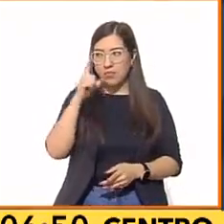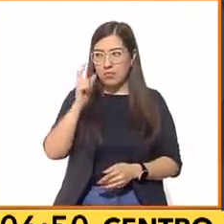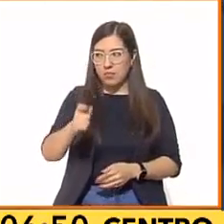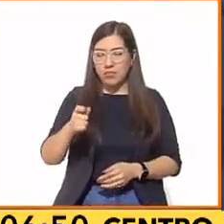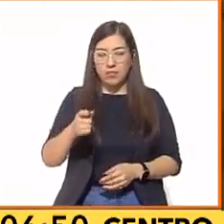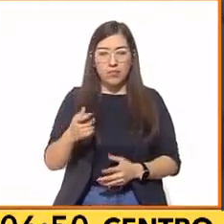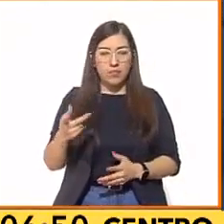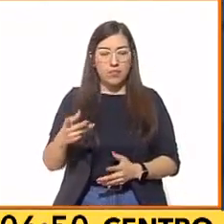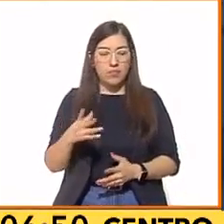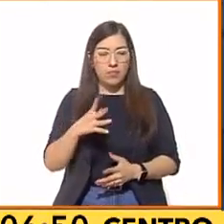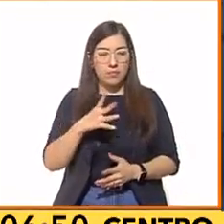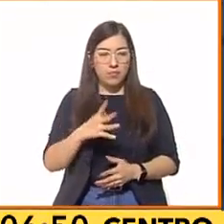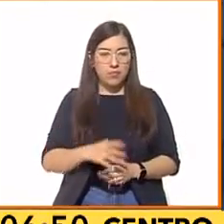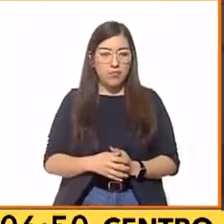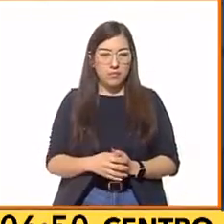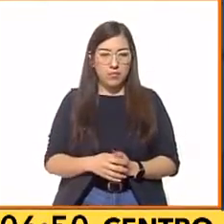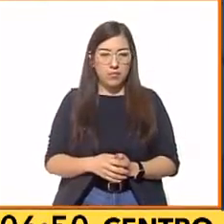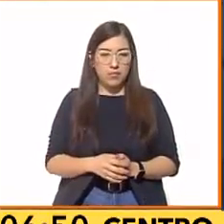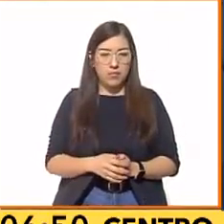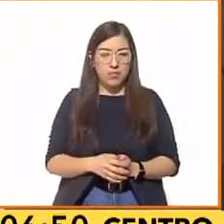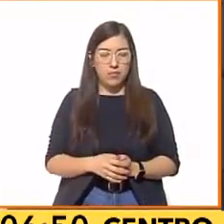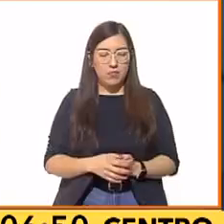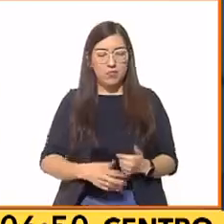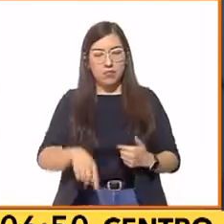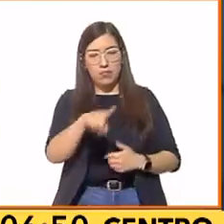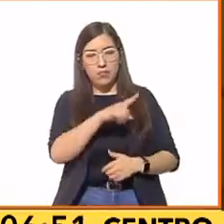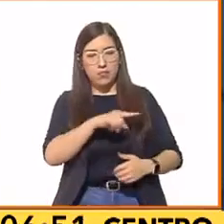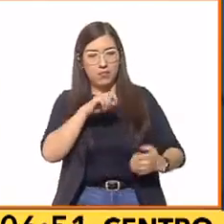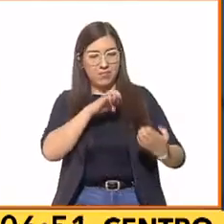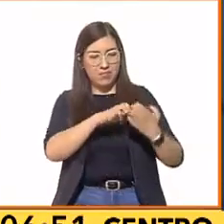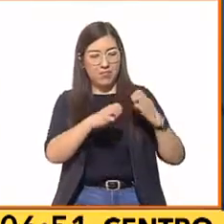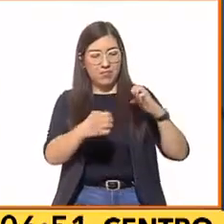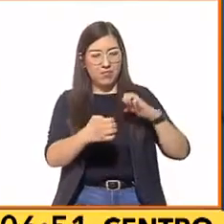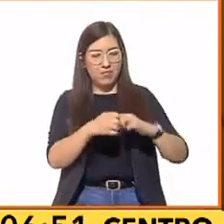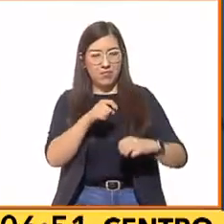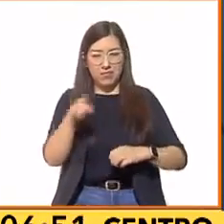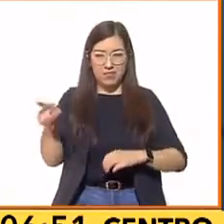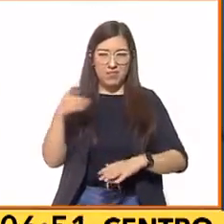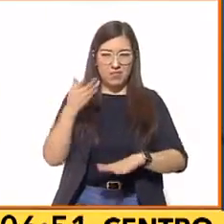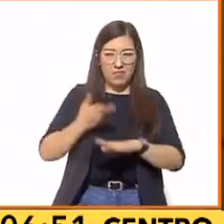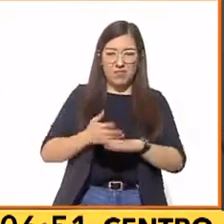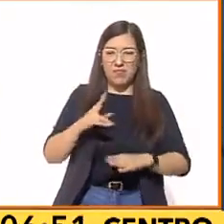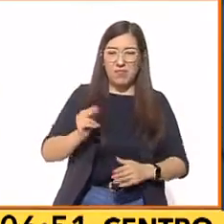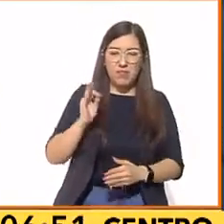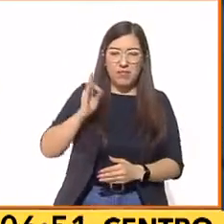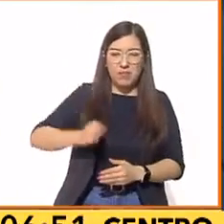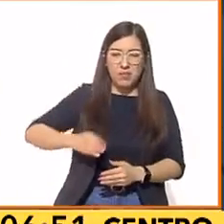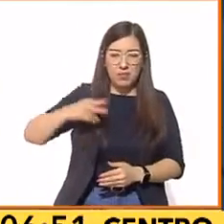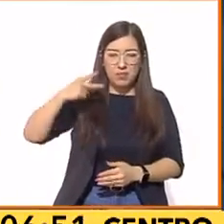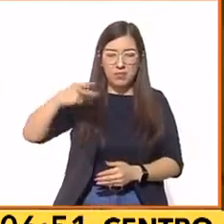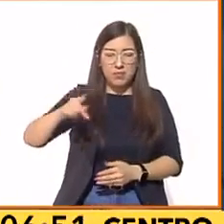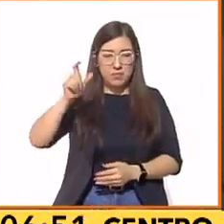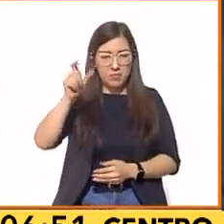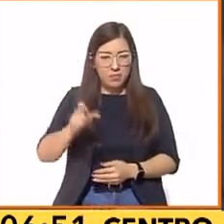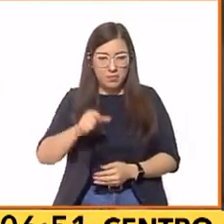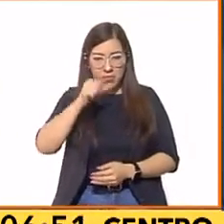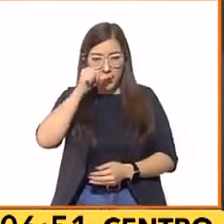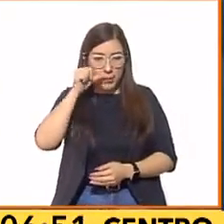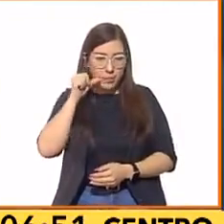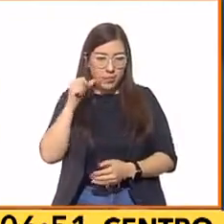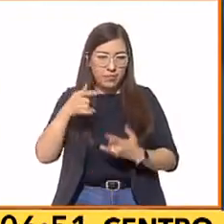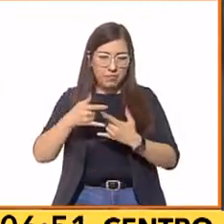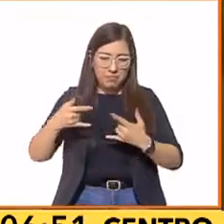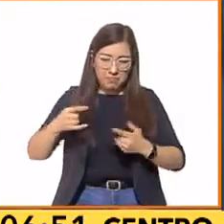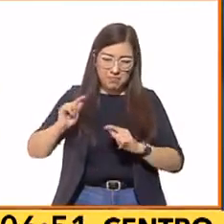es una forma de los enemigos de Juárez, de los conservadores, de minar su legitimidad, su prestigio,